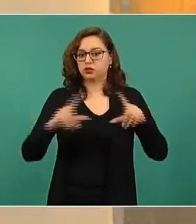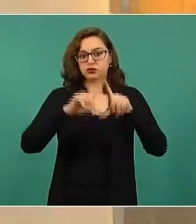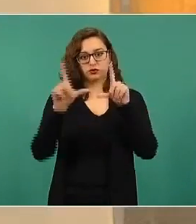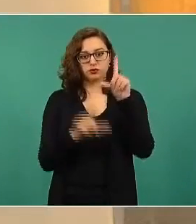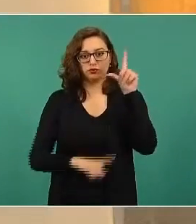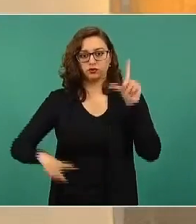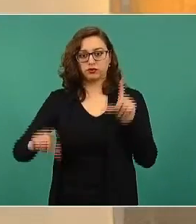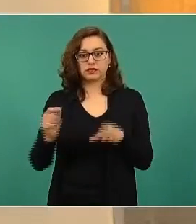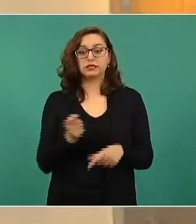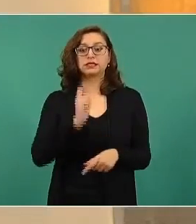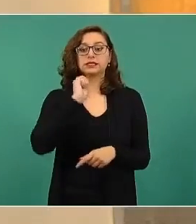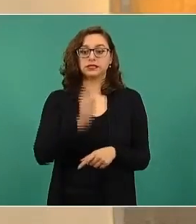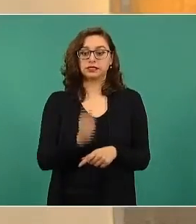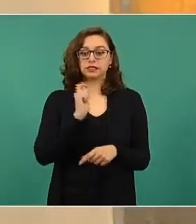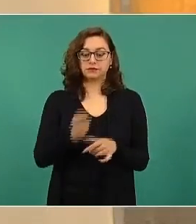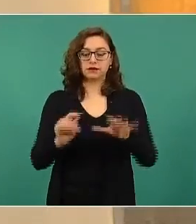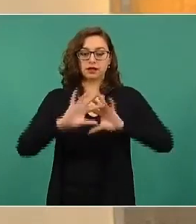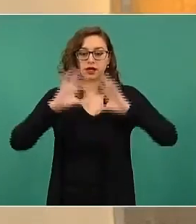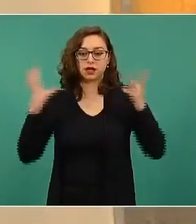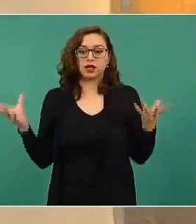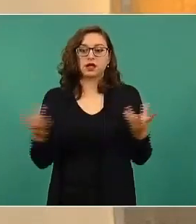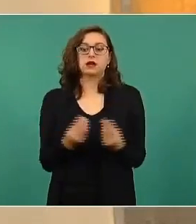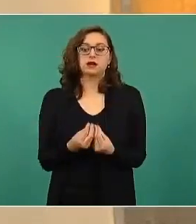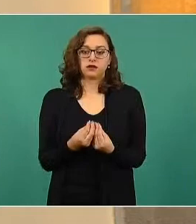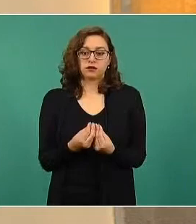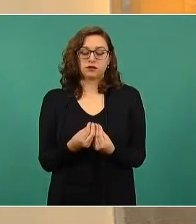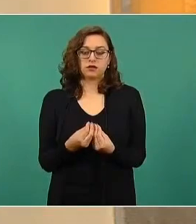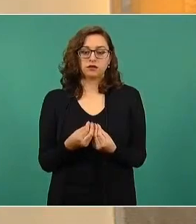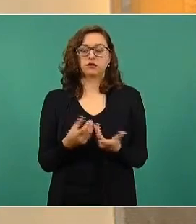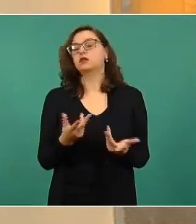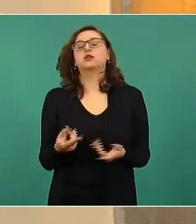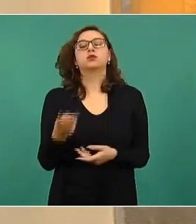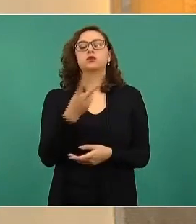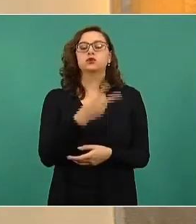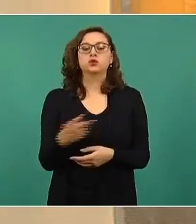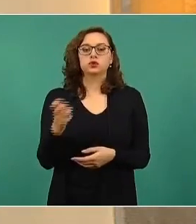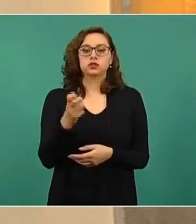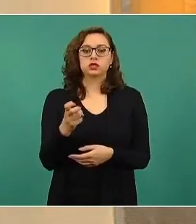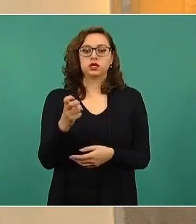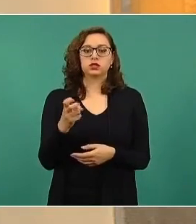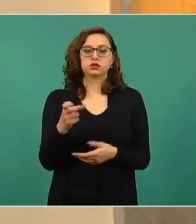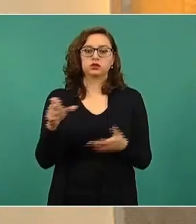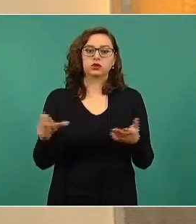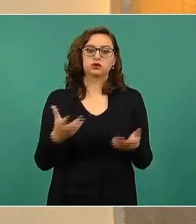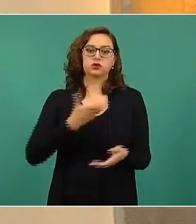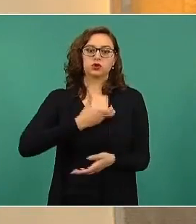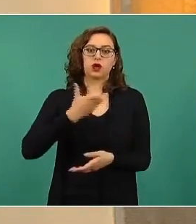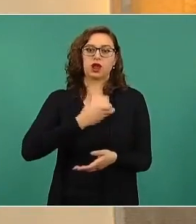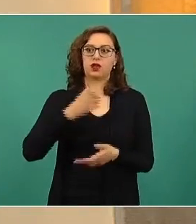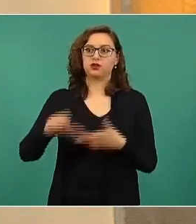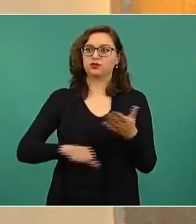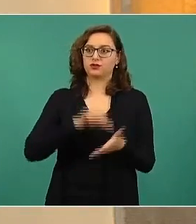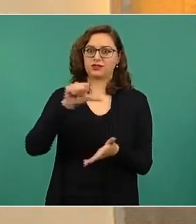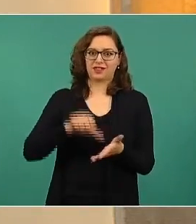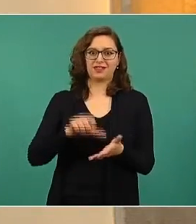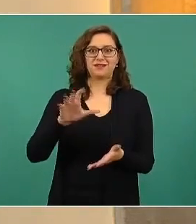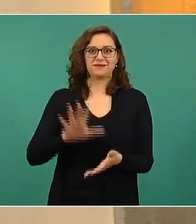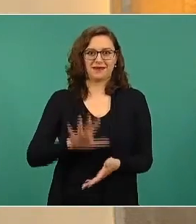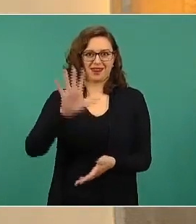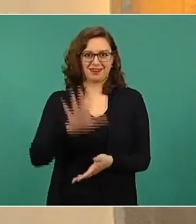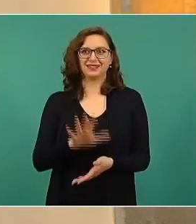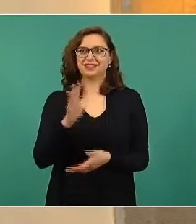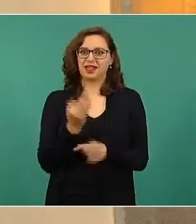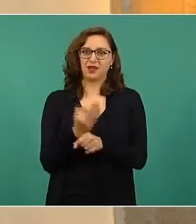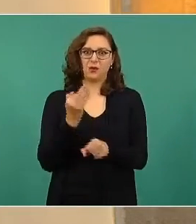alguna forma, que representa prácticamente un poco más de 200 zócalos de la Ciudad de México, es, digamos, el